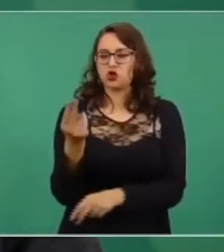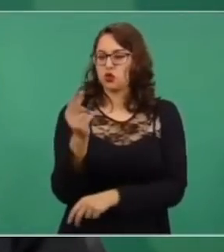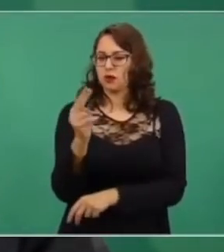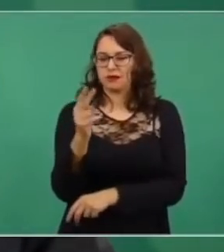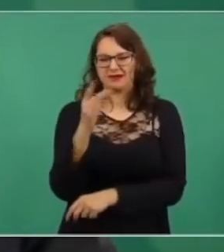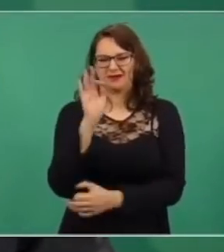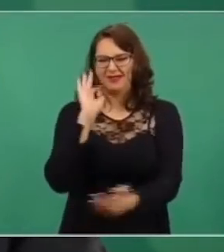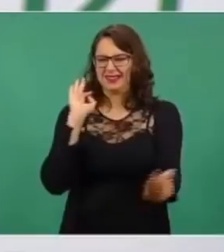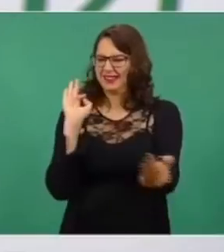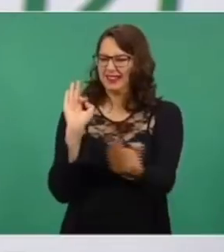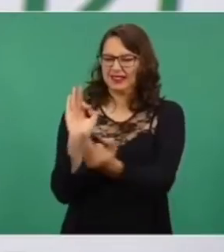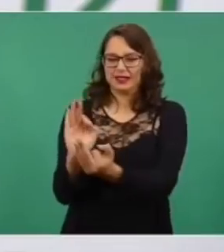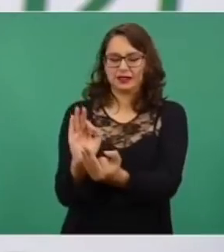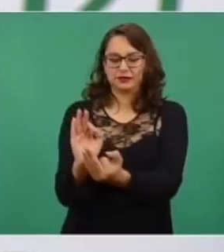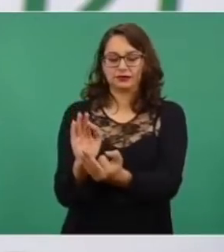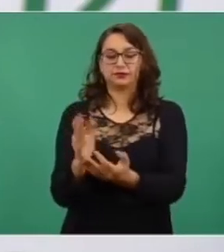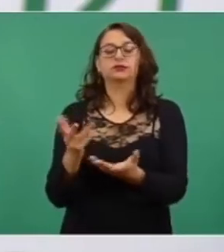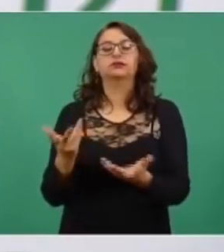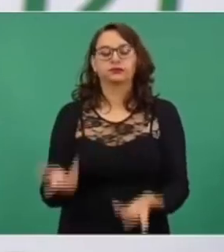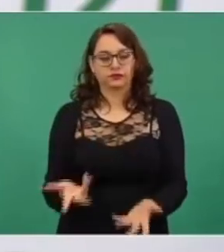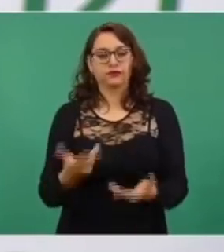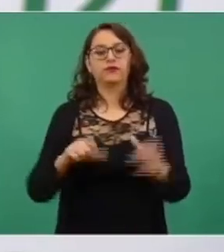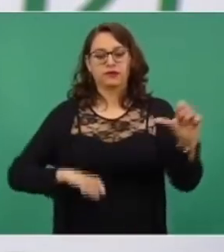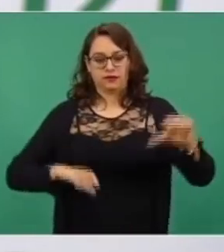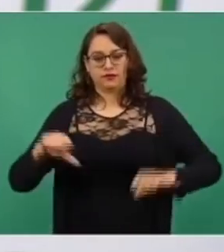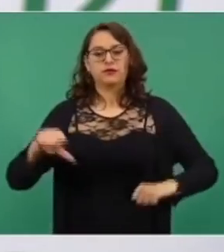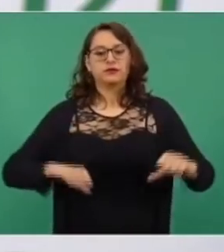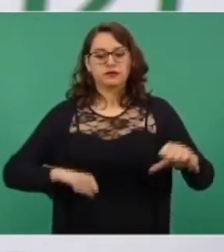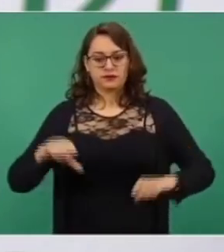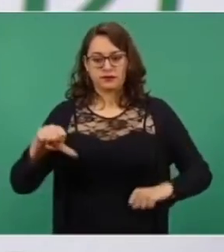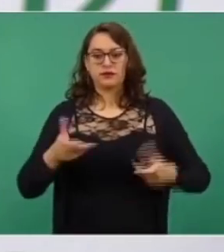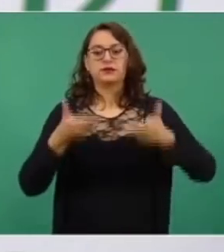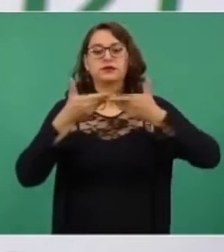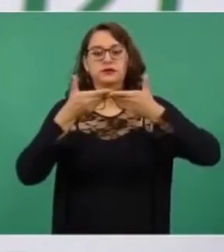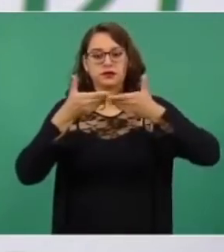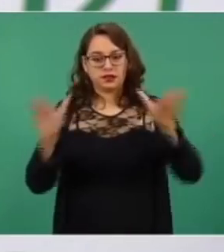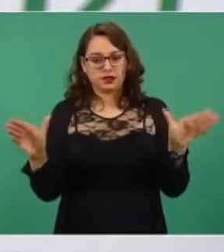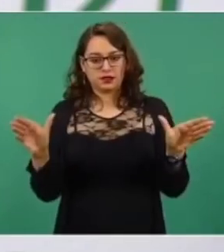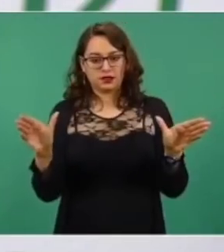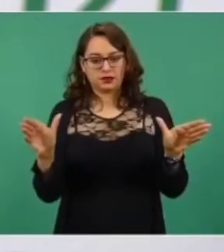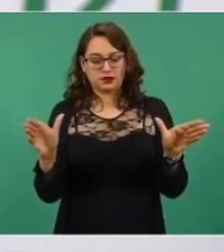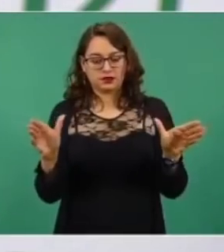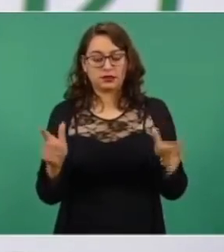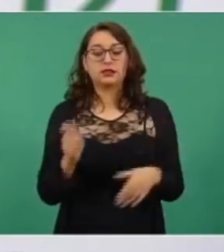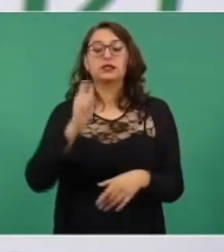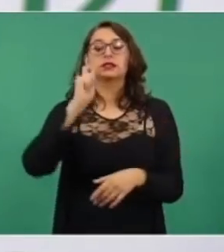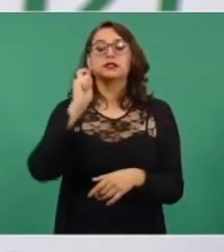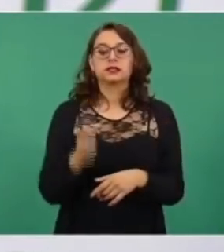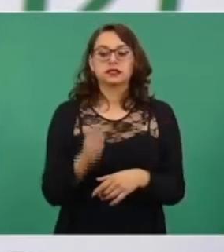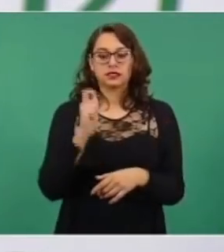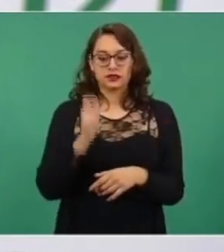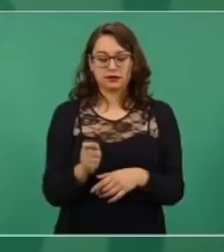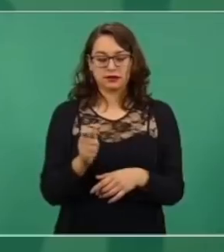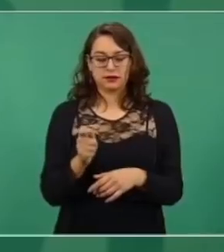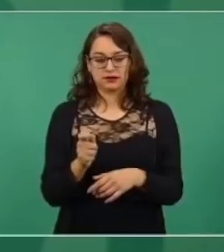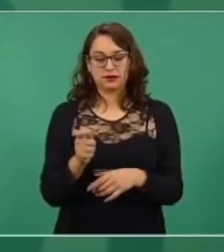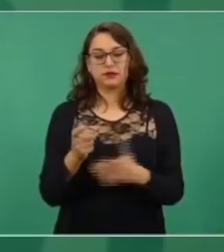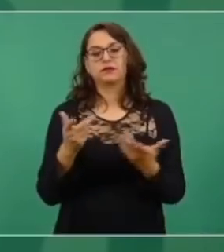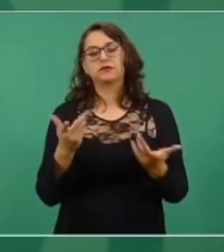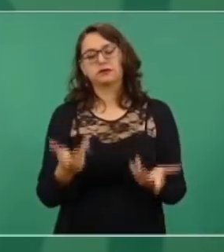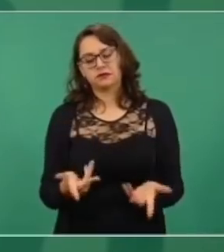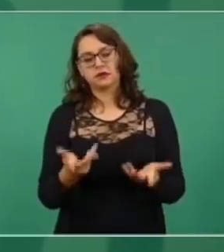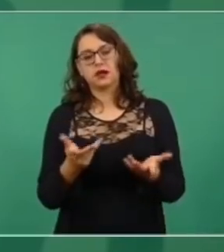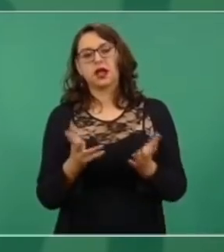cerca. Se van a reanudar las actividades, quiere decir esto, se van a permitir los